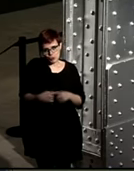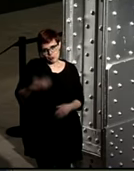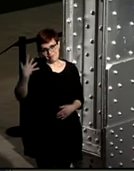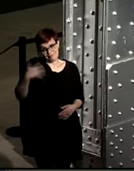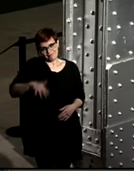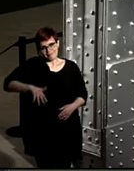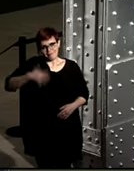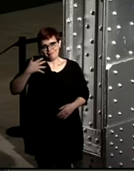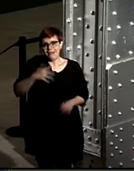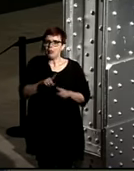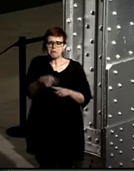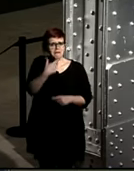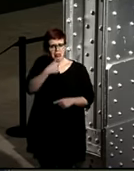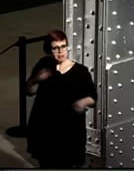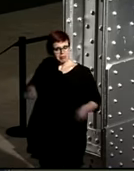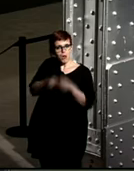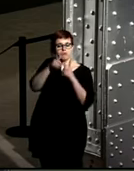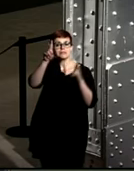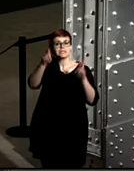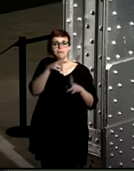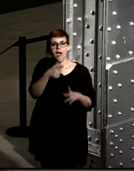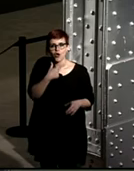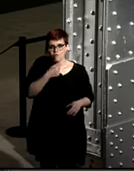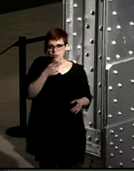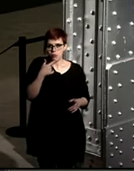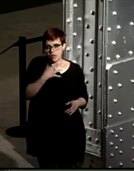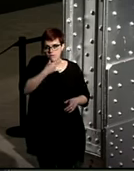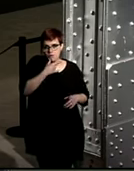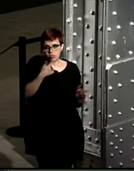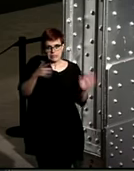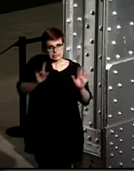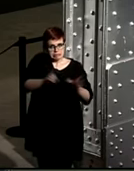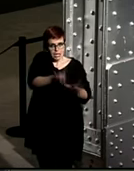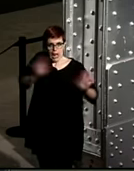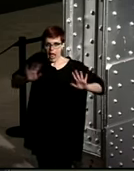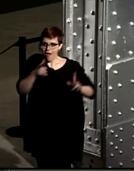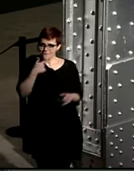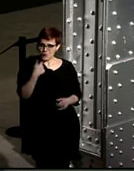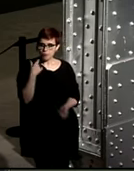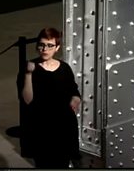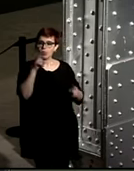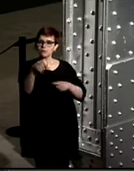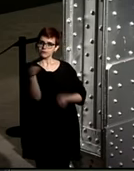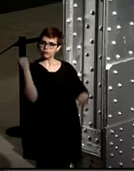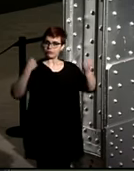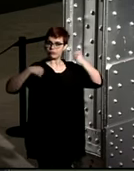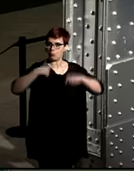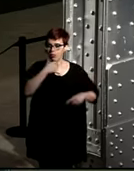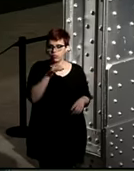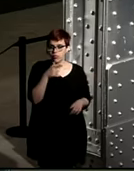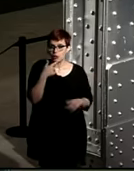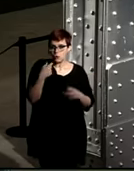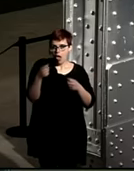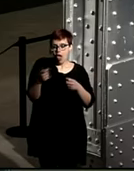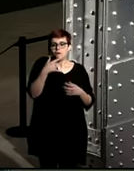comedia tiene un riesgo muy, muy, muy complicado. El riesgo de hacer el ridículo lo tenemos todos cuando lo escribimos, cuando lo interpretan, cuando te pasas de